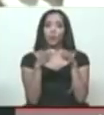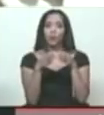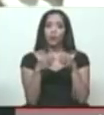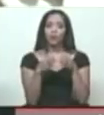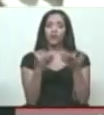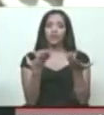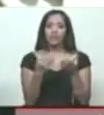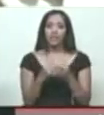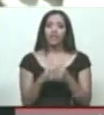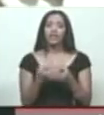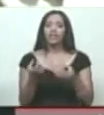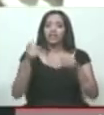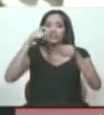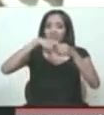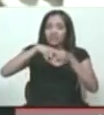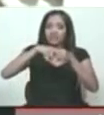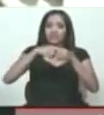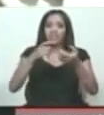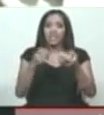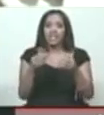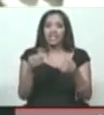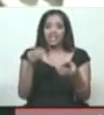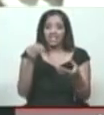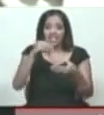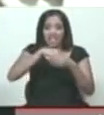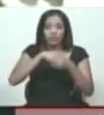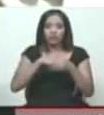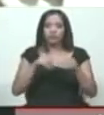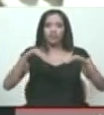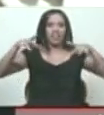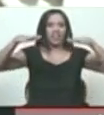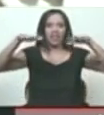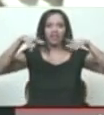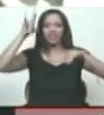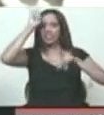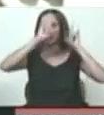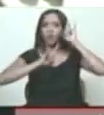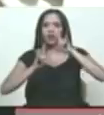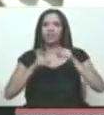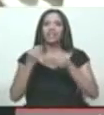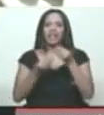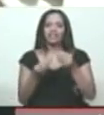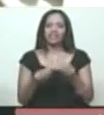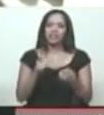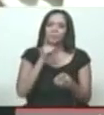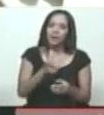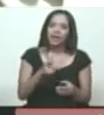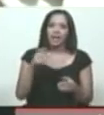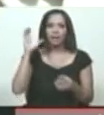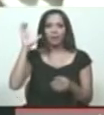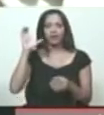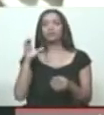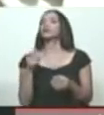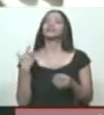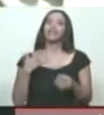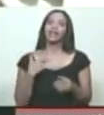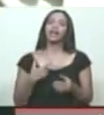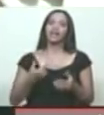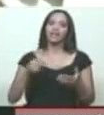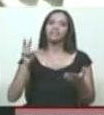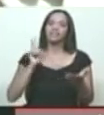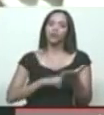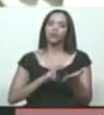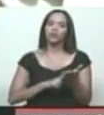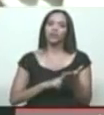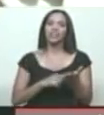son simplemente títeres. Tan diabólicos que son capaces de hacerle estos daños al país. Tengan la seguridad que así como